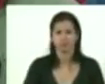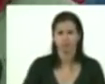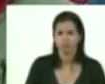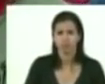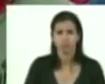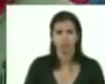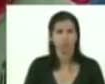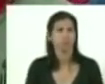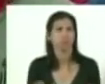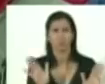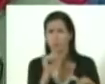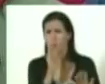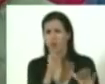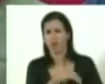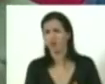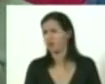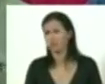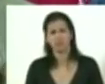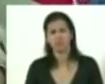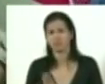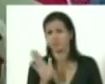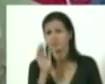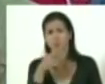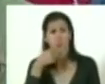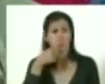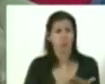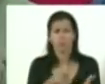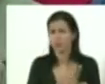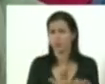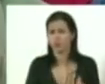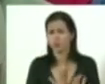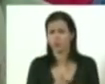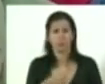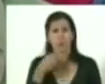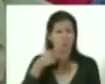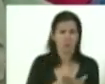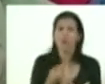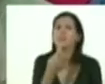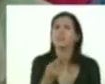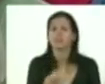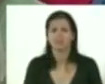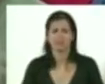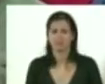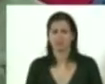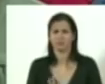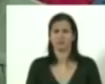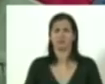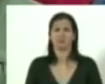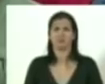Ese no existe, ese ni lo nombren, ese es ilegítimo.